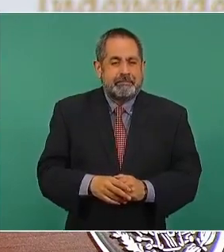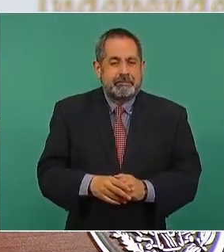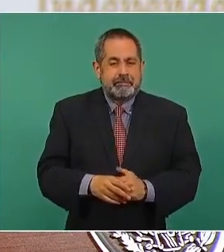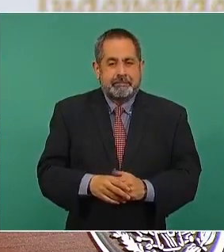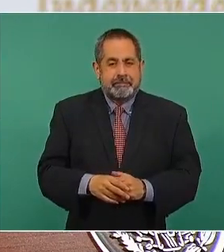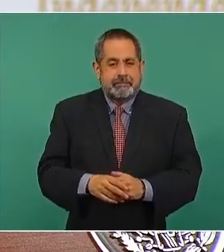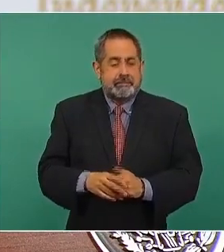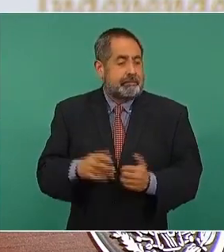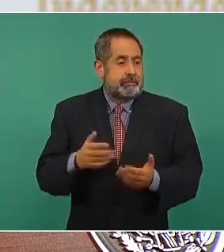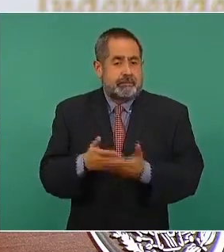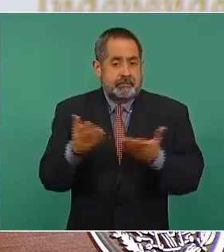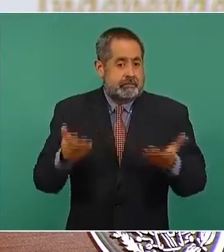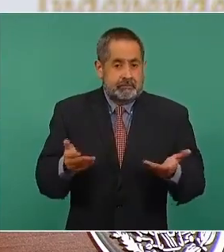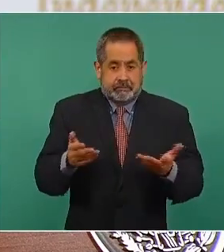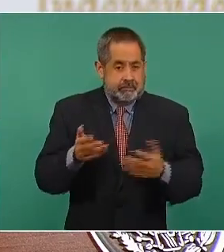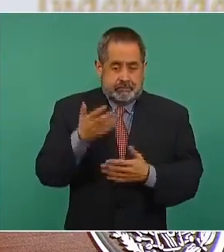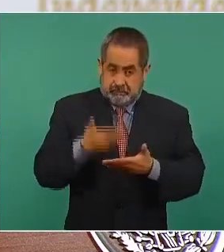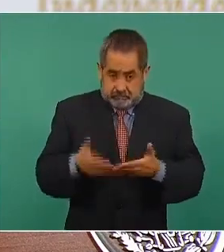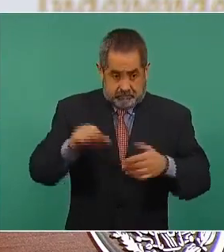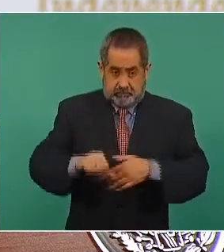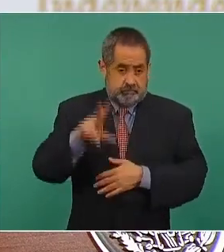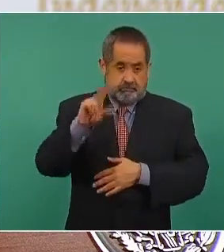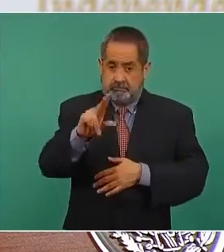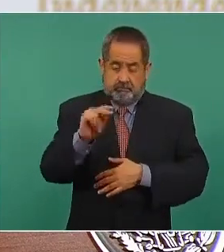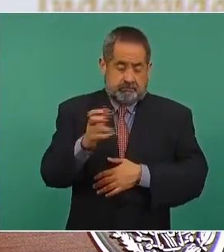Entonces, ahora ya no hay eso.